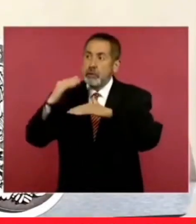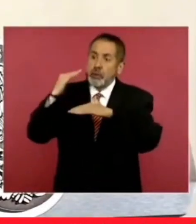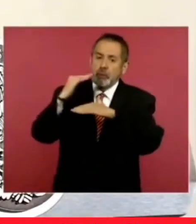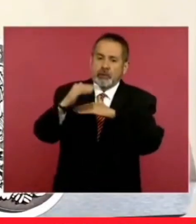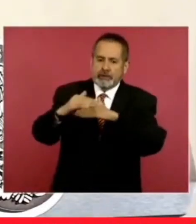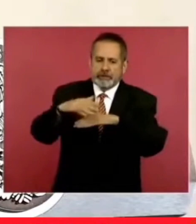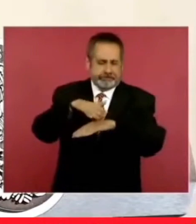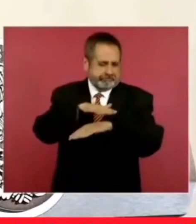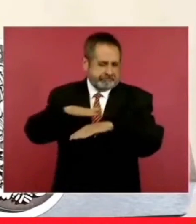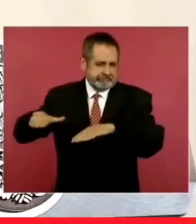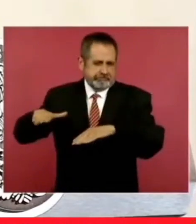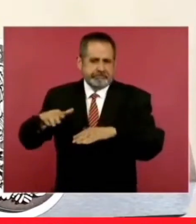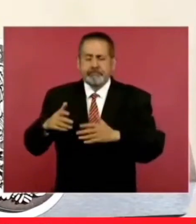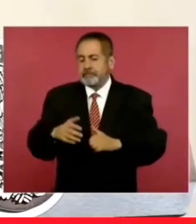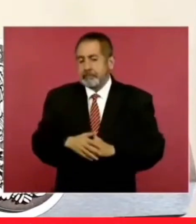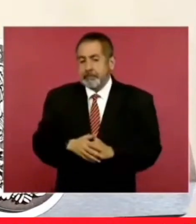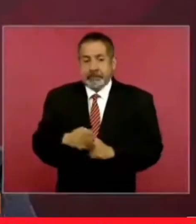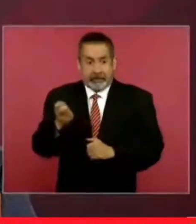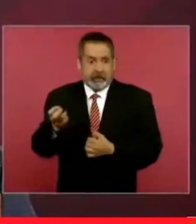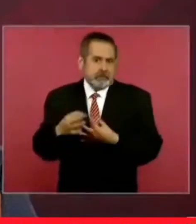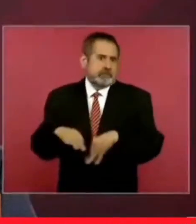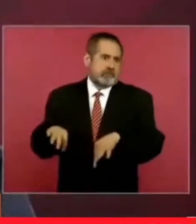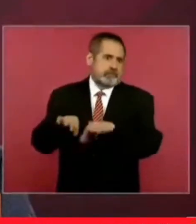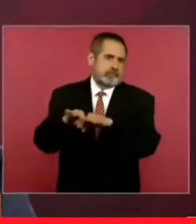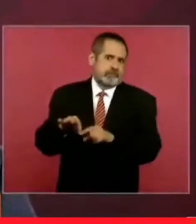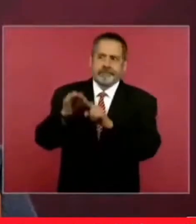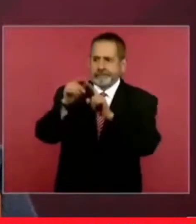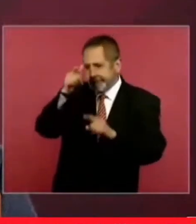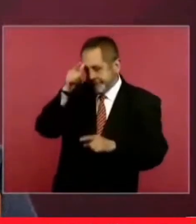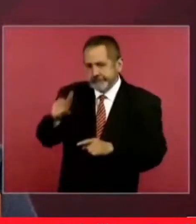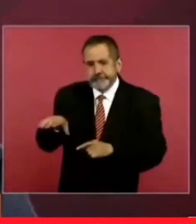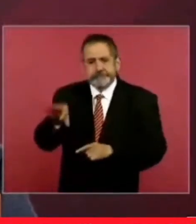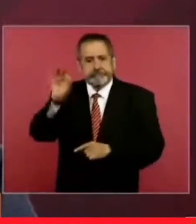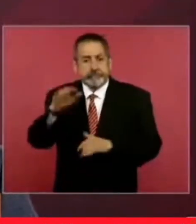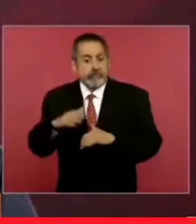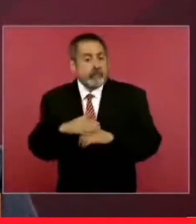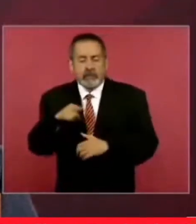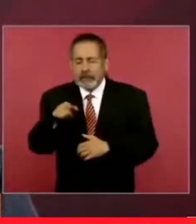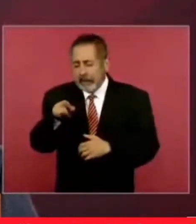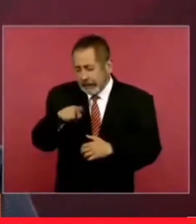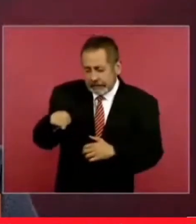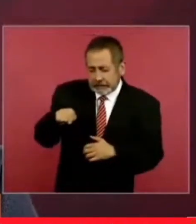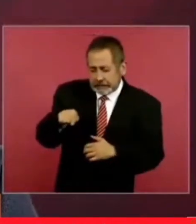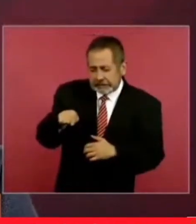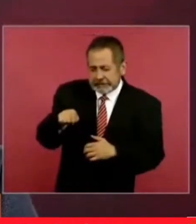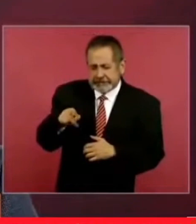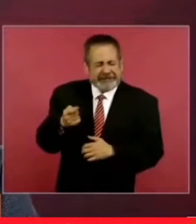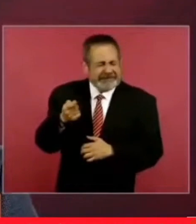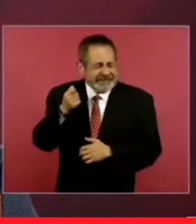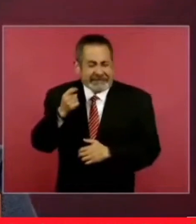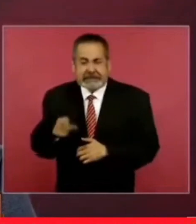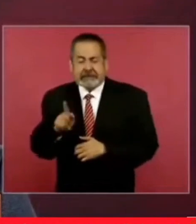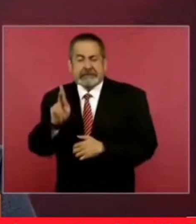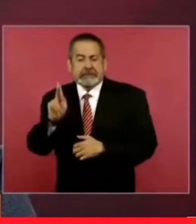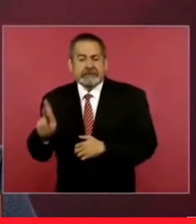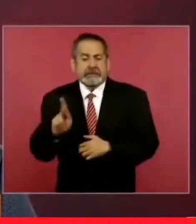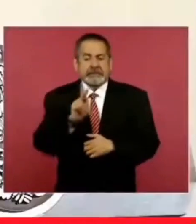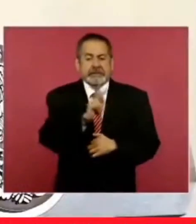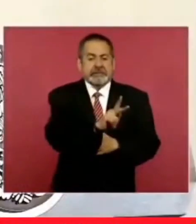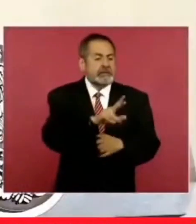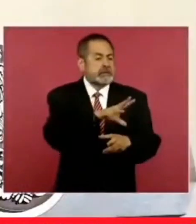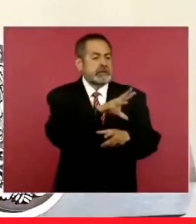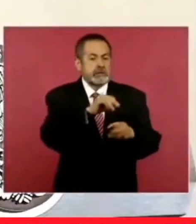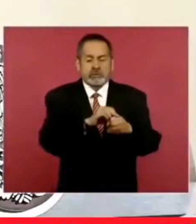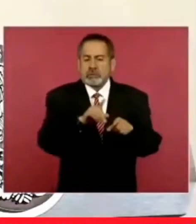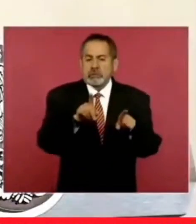plano la importancia de este edificio radica en que es muy similar a las estructuras de tipo patio galería